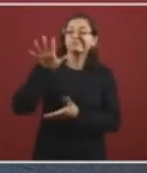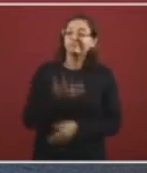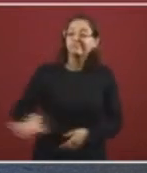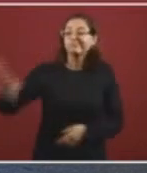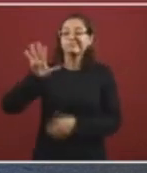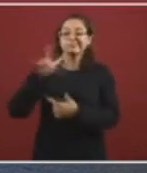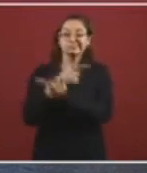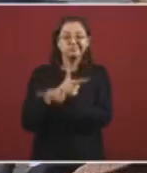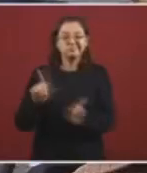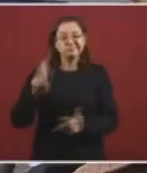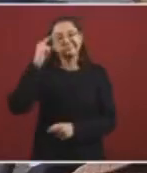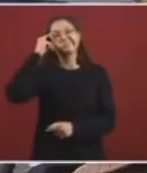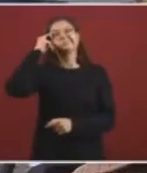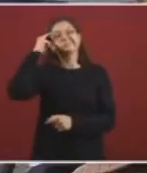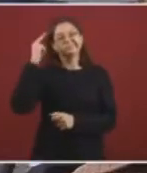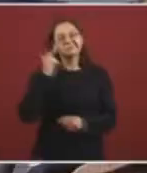y consciente